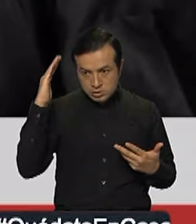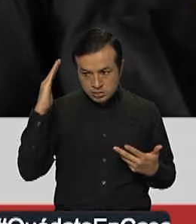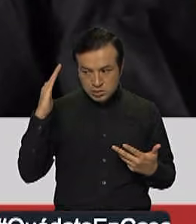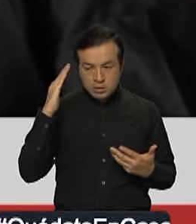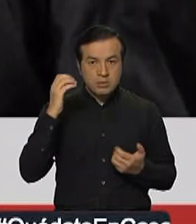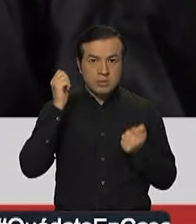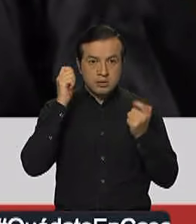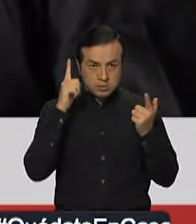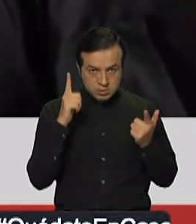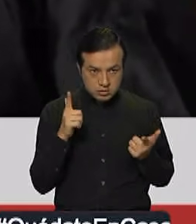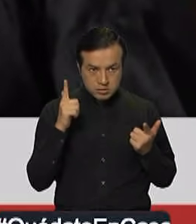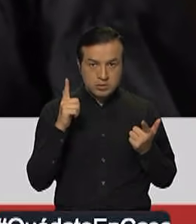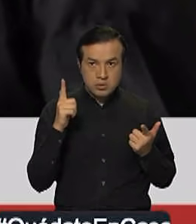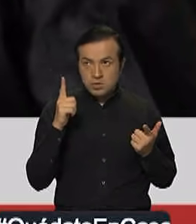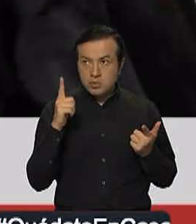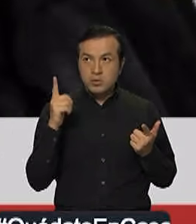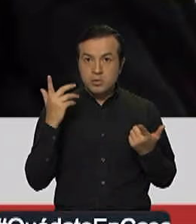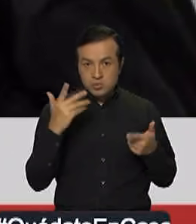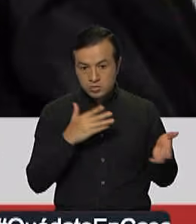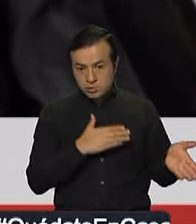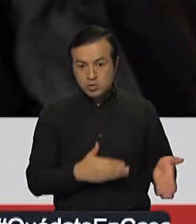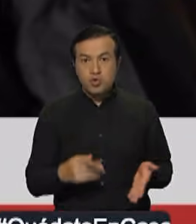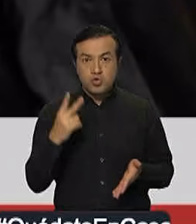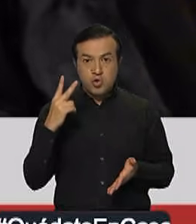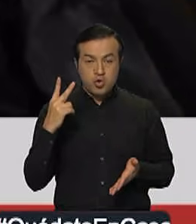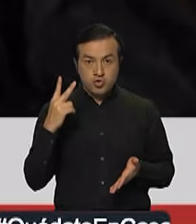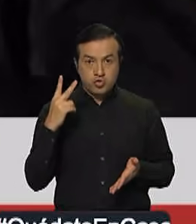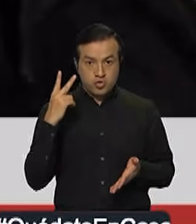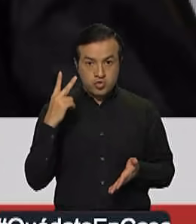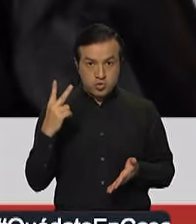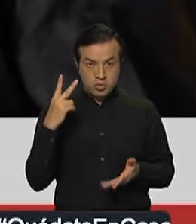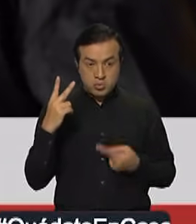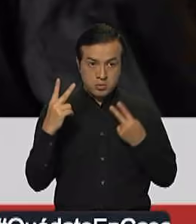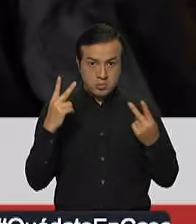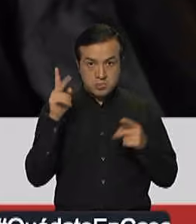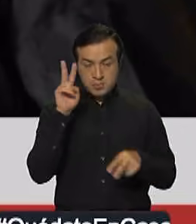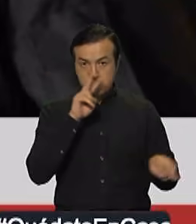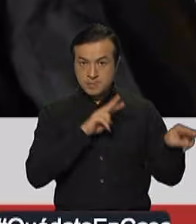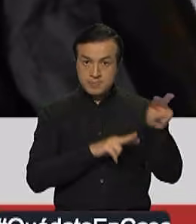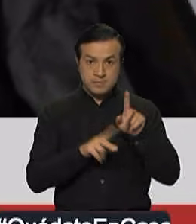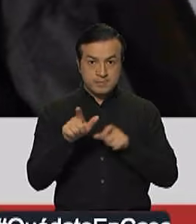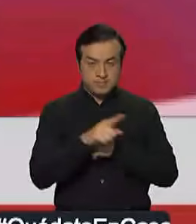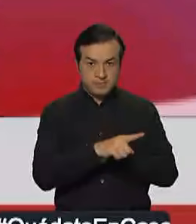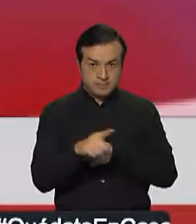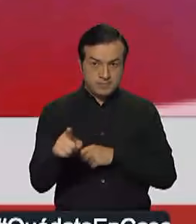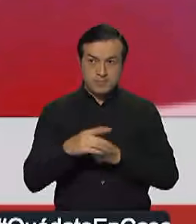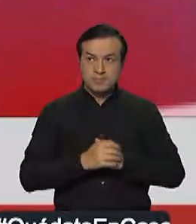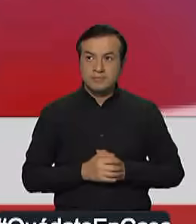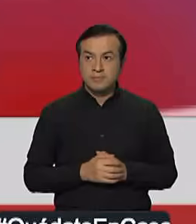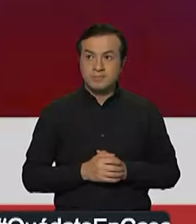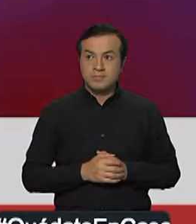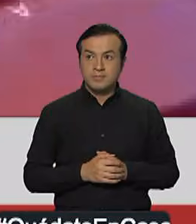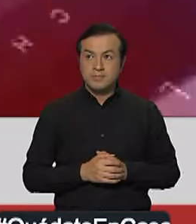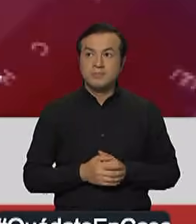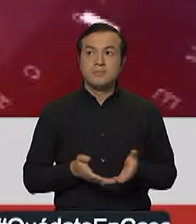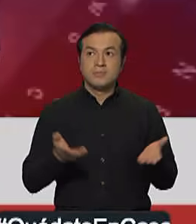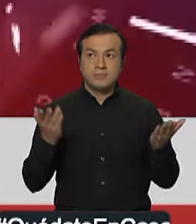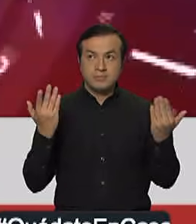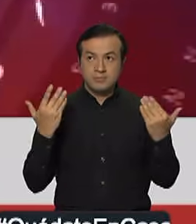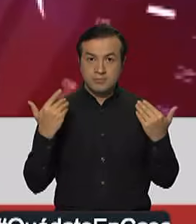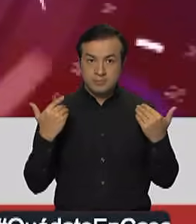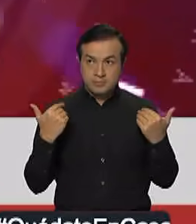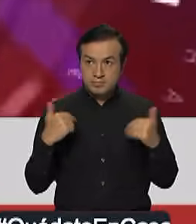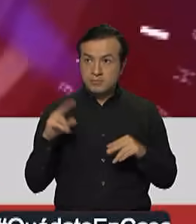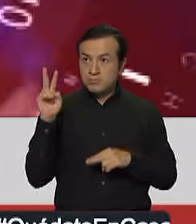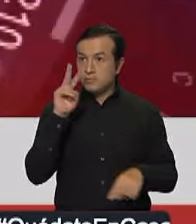Fuerzas Armadas, el aeropolicial y dos drones que estarán para dar el soporte a la operación. Se salieron los de la penitenciaría.